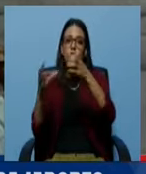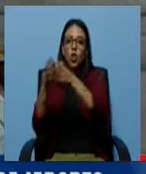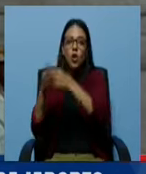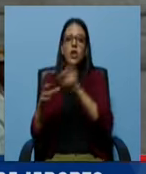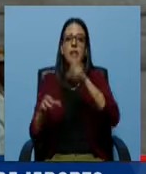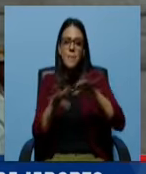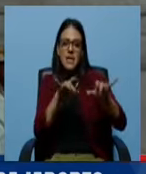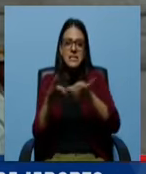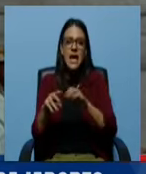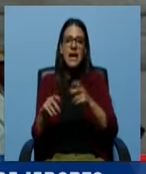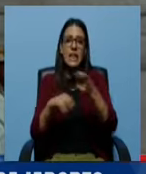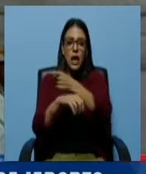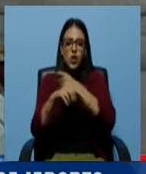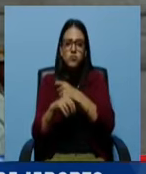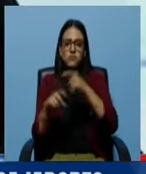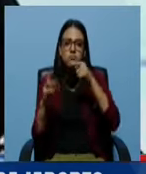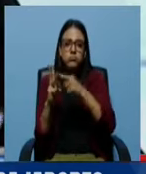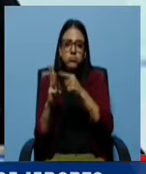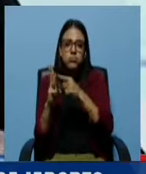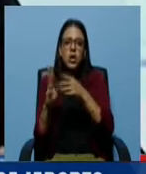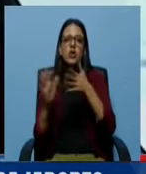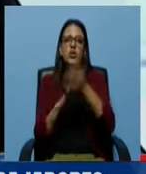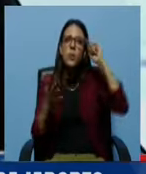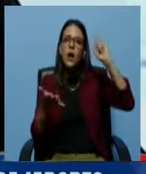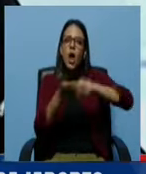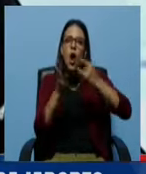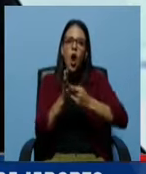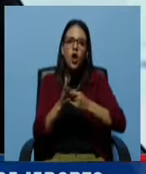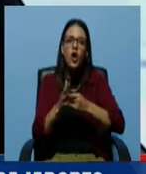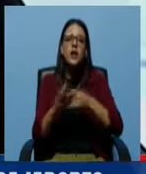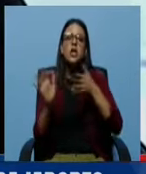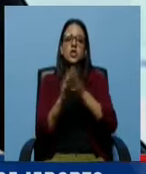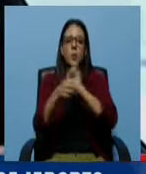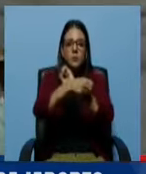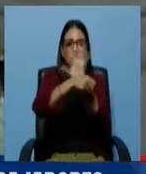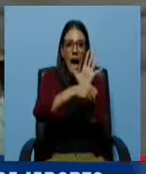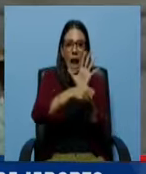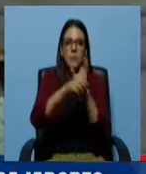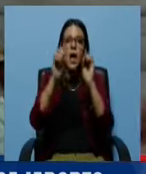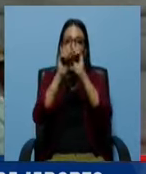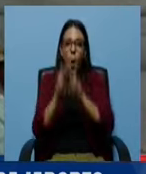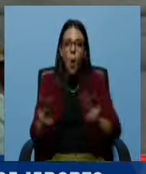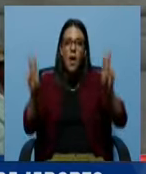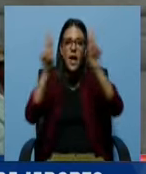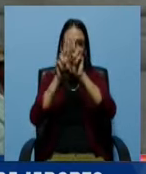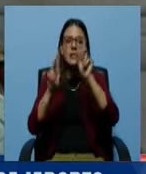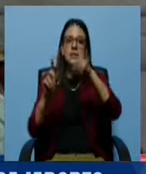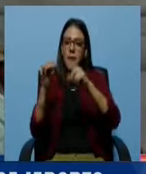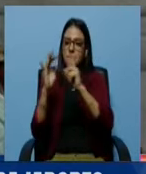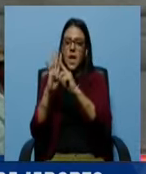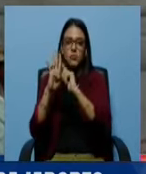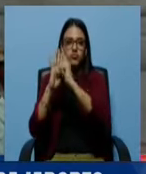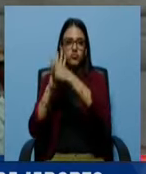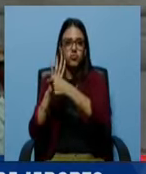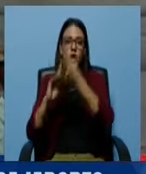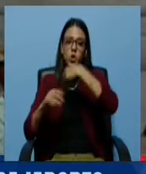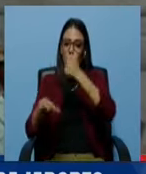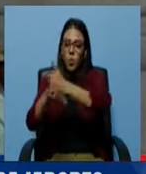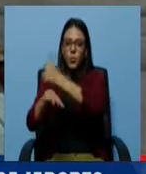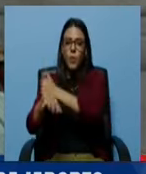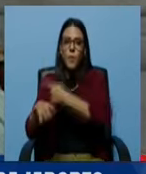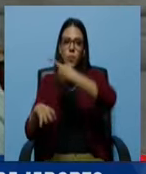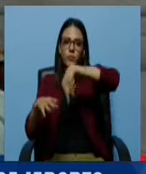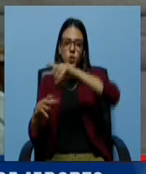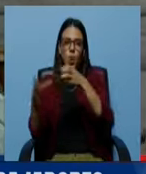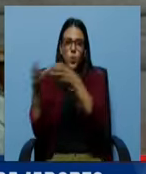secretario general de la Organización de Estados del ALBA, OEA, Jorge Arriaza, nuevo secretario general de la